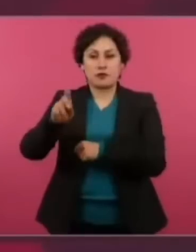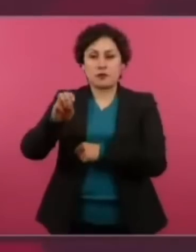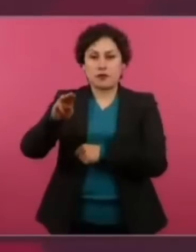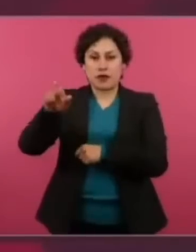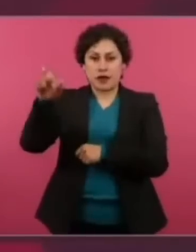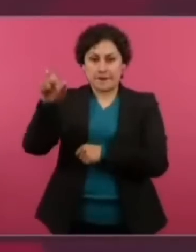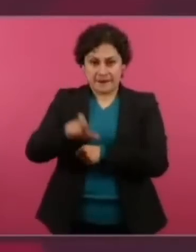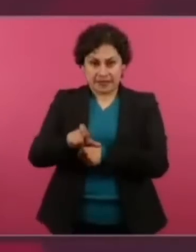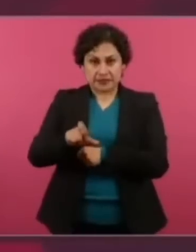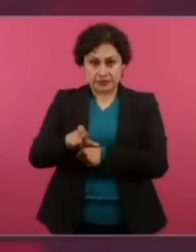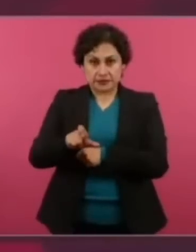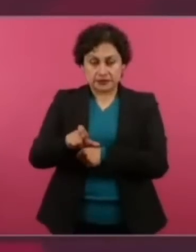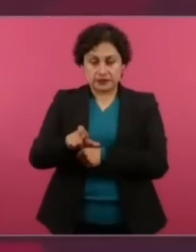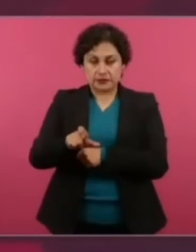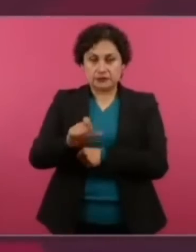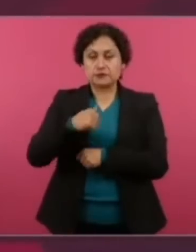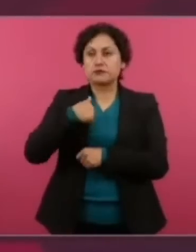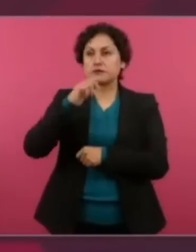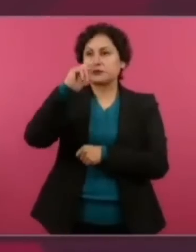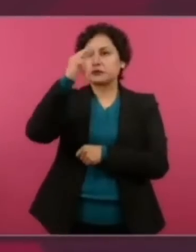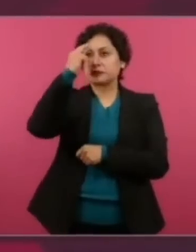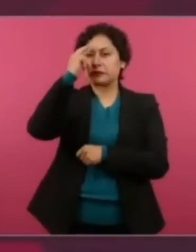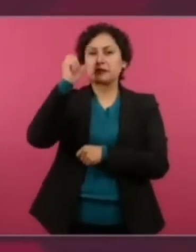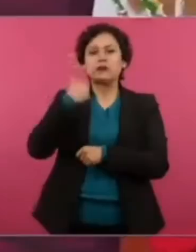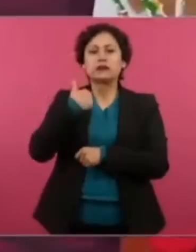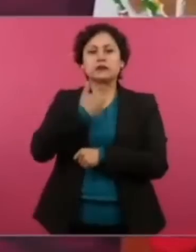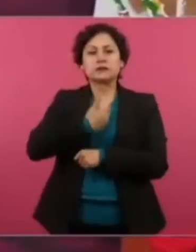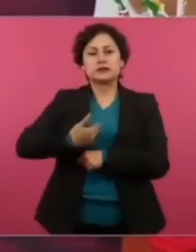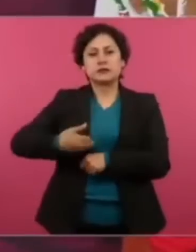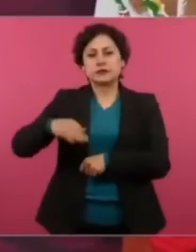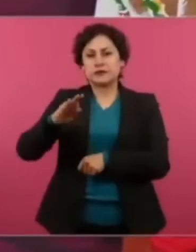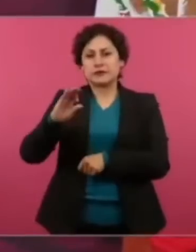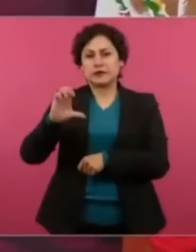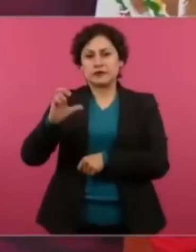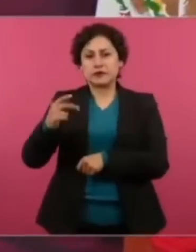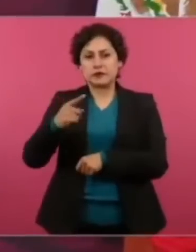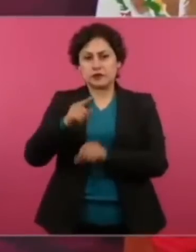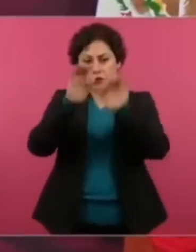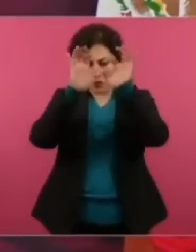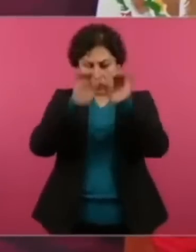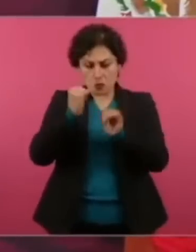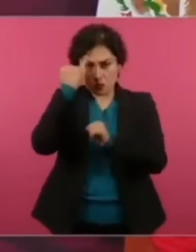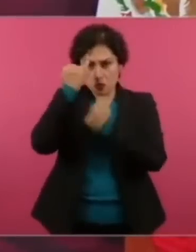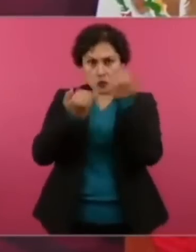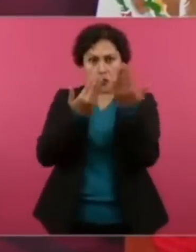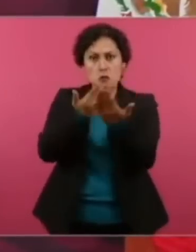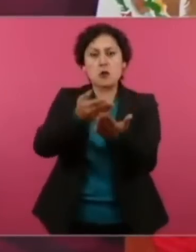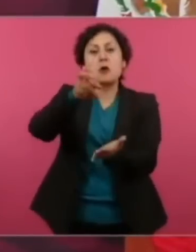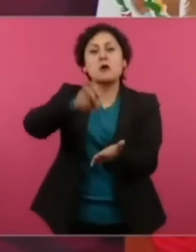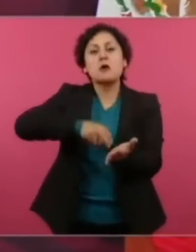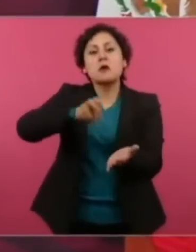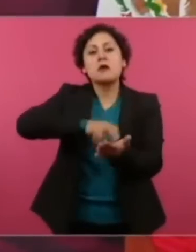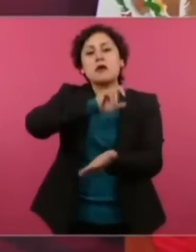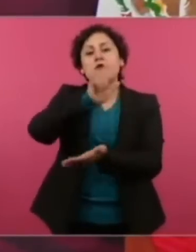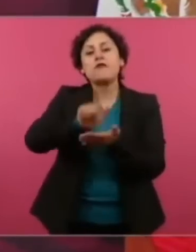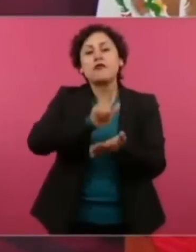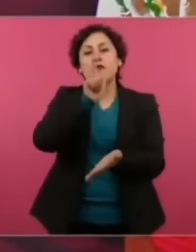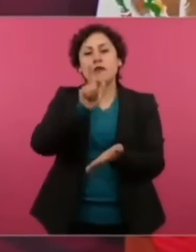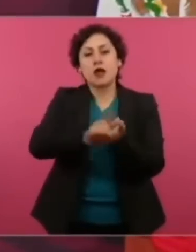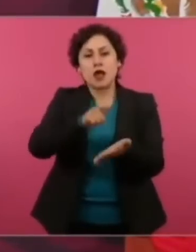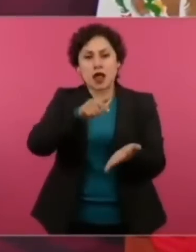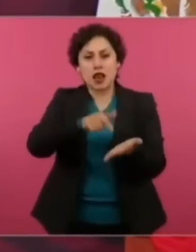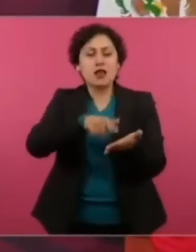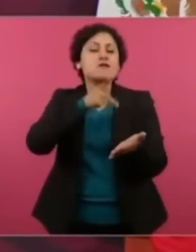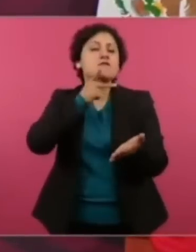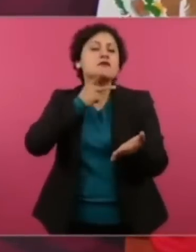Calderón llegó a plantear una reforma a la ley de